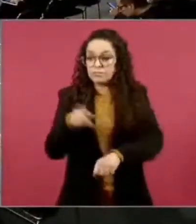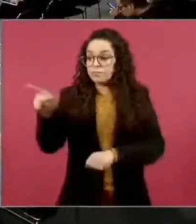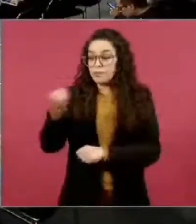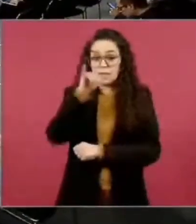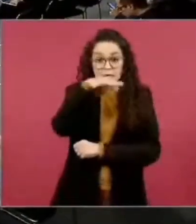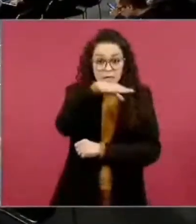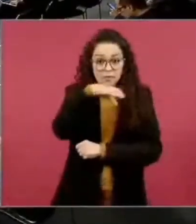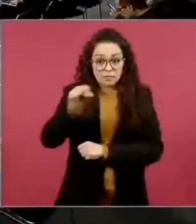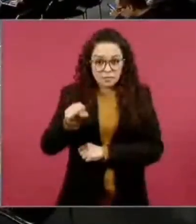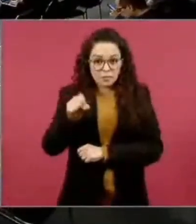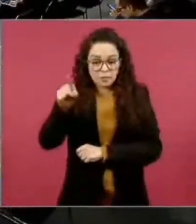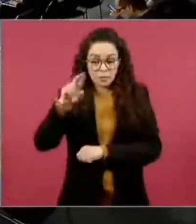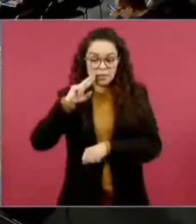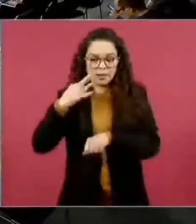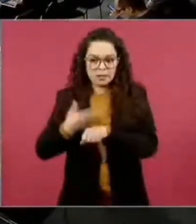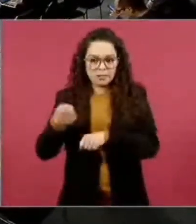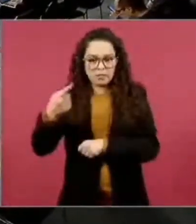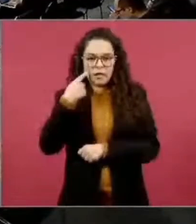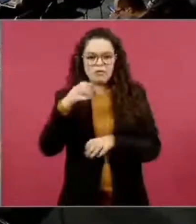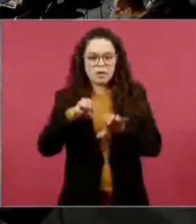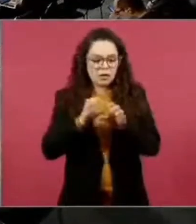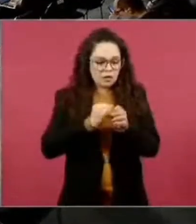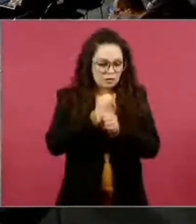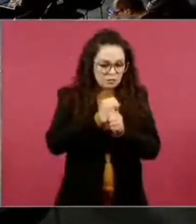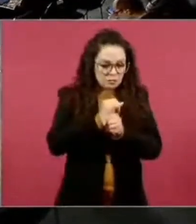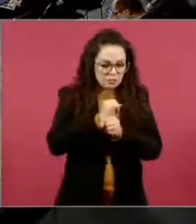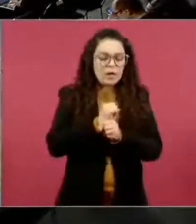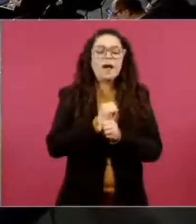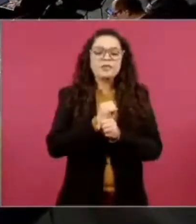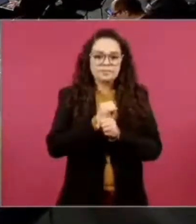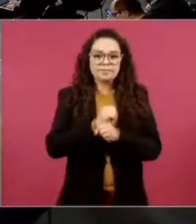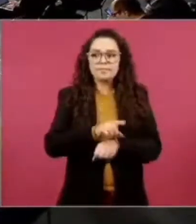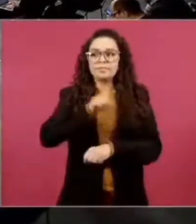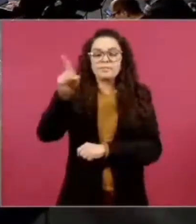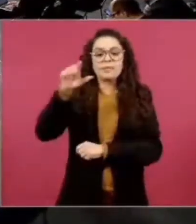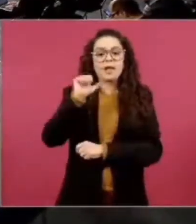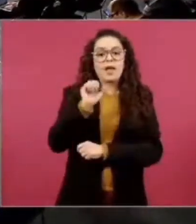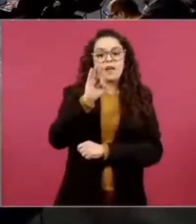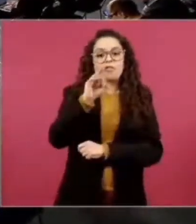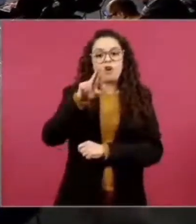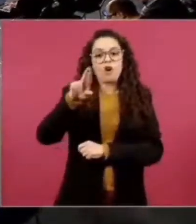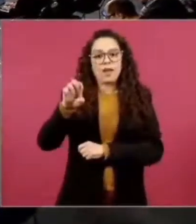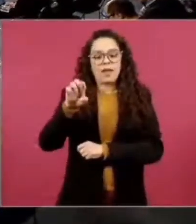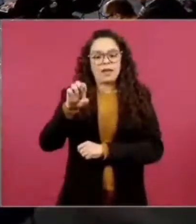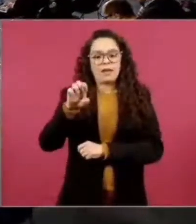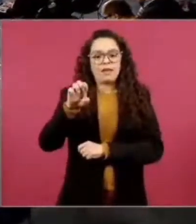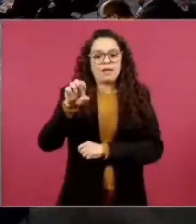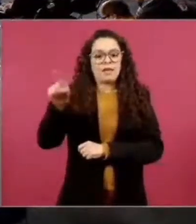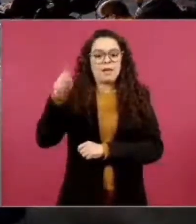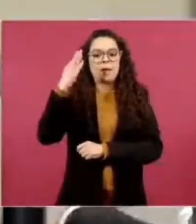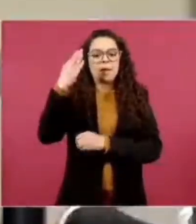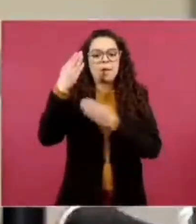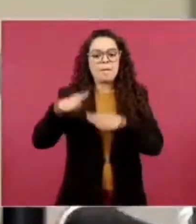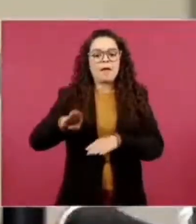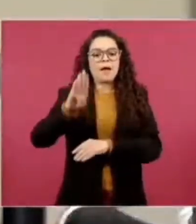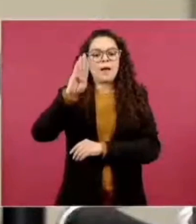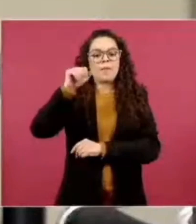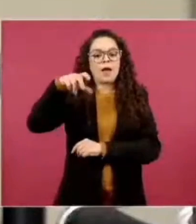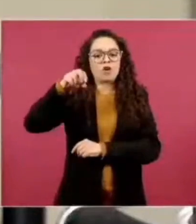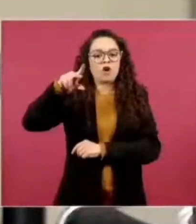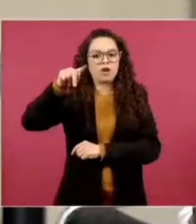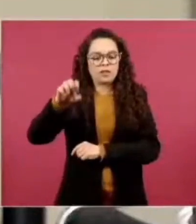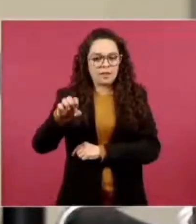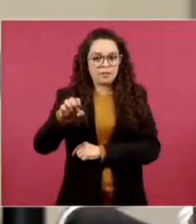pudo en su potestad, y pasó el caso a Afore 21 de Banorte, que es donde estaban los recursos. Sin embargo, aquí es donde vino